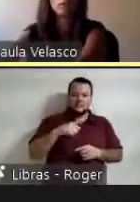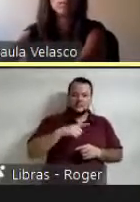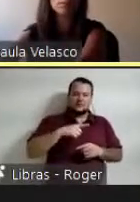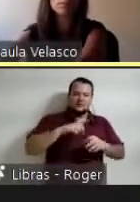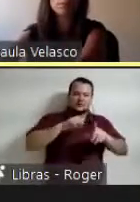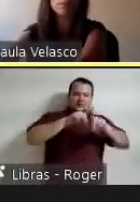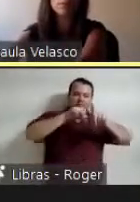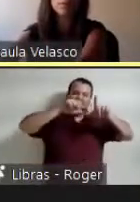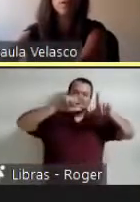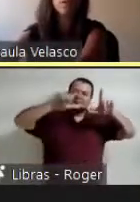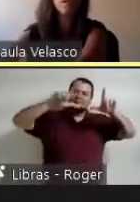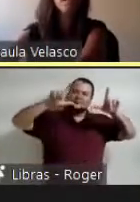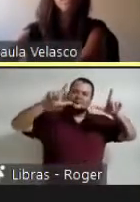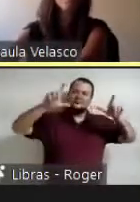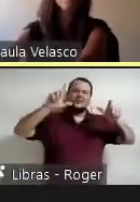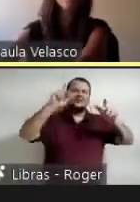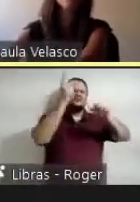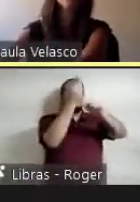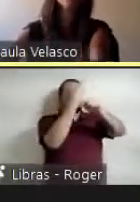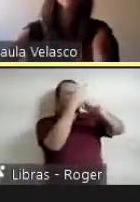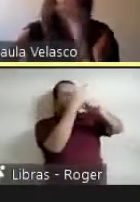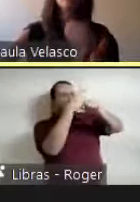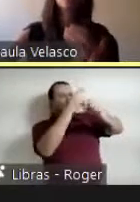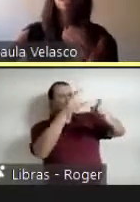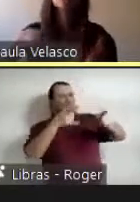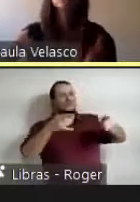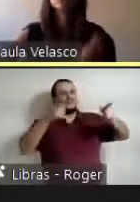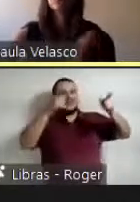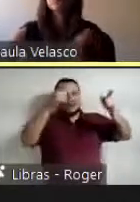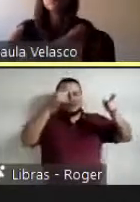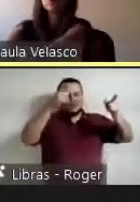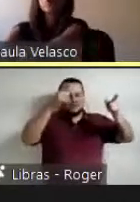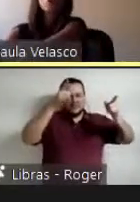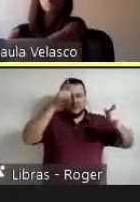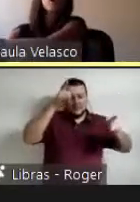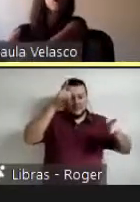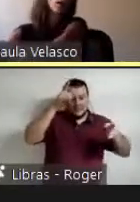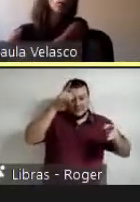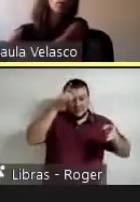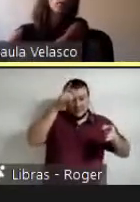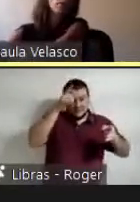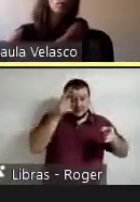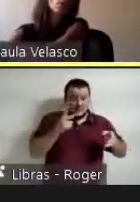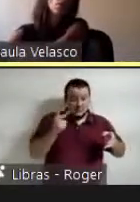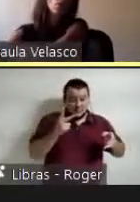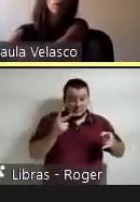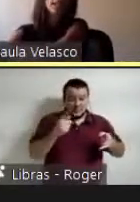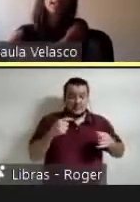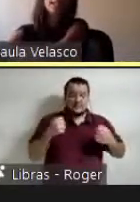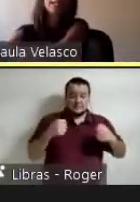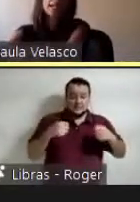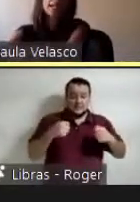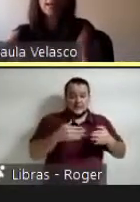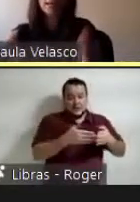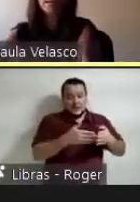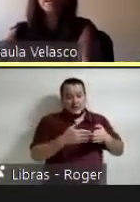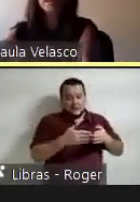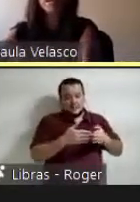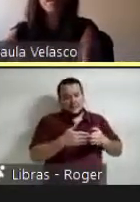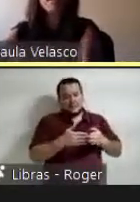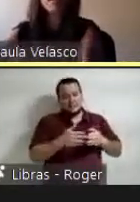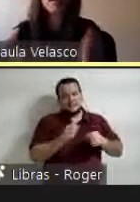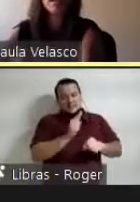superficie en ambos casos se solicitó una intervención que realzara